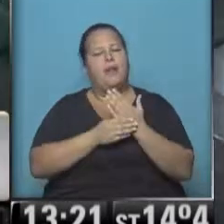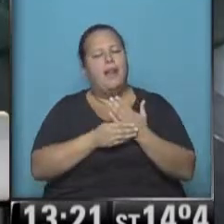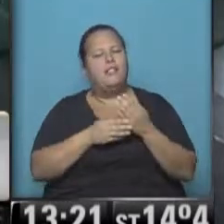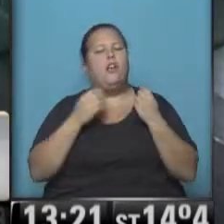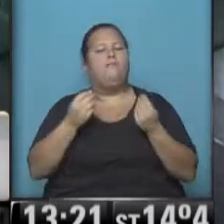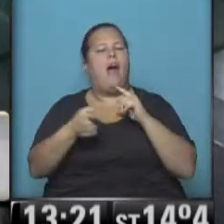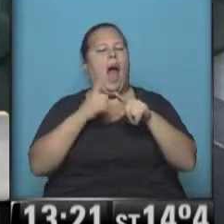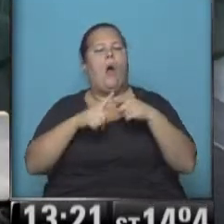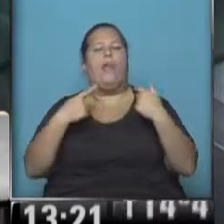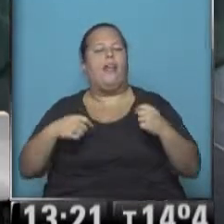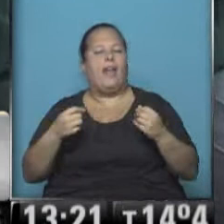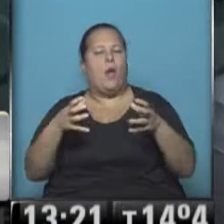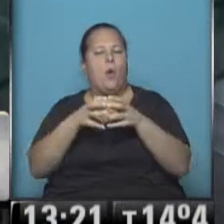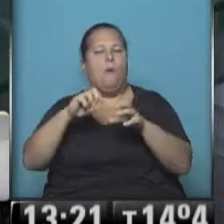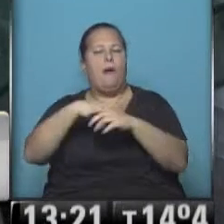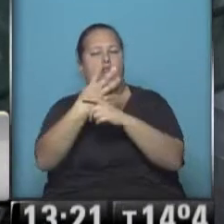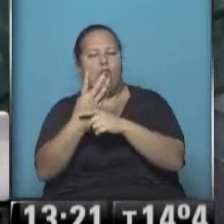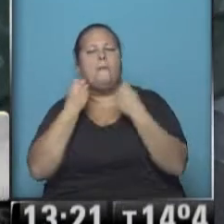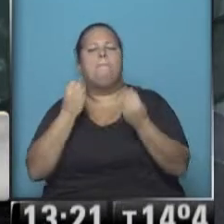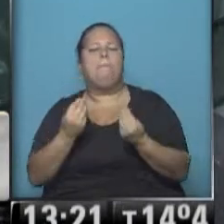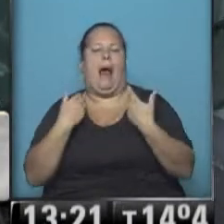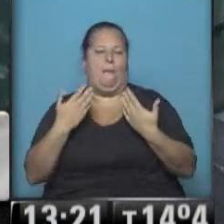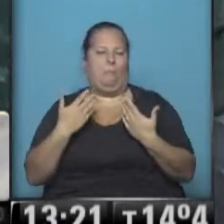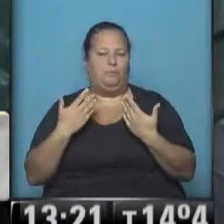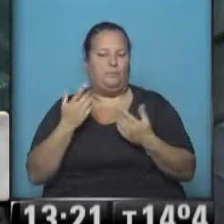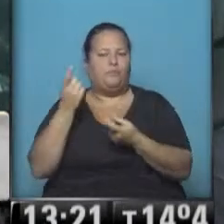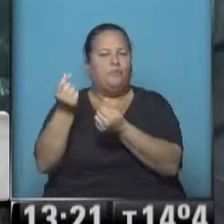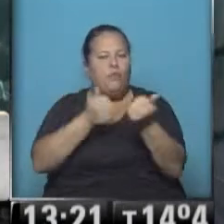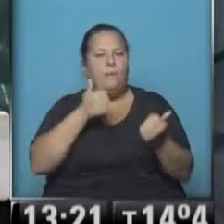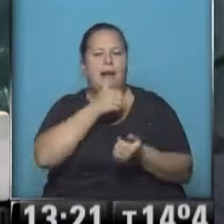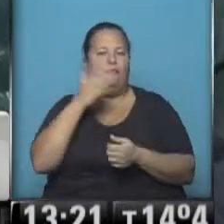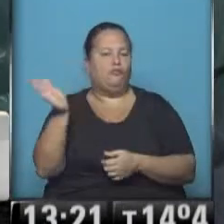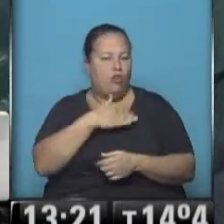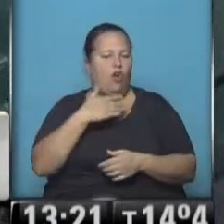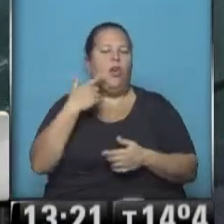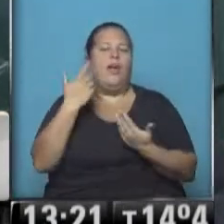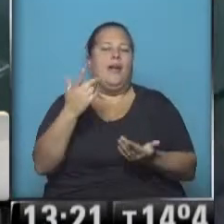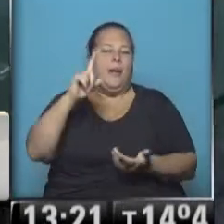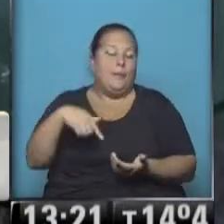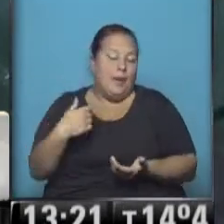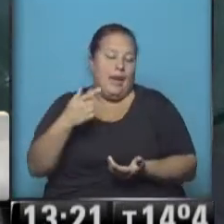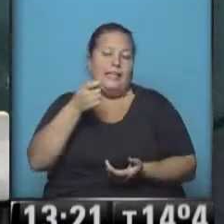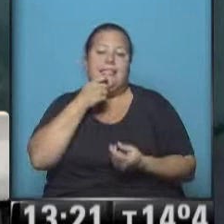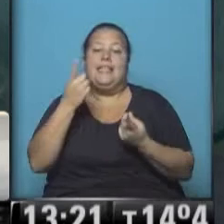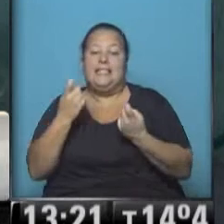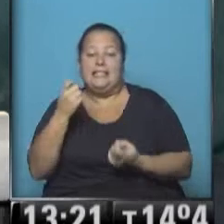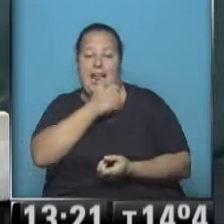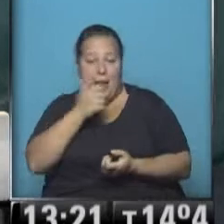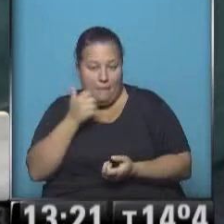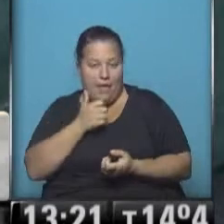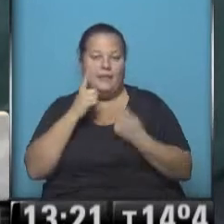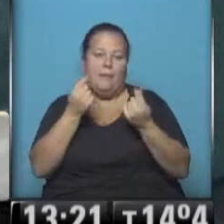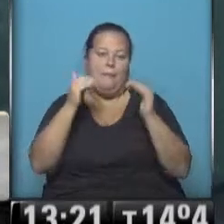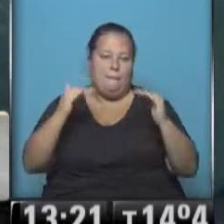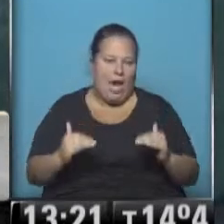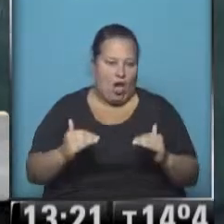es lo que acordaron con sus pares del mercosur para que se pueda realizar una compra pública y que esto genere en quienes necesitan la medicación un